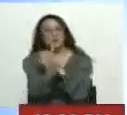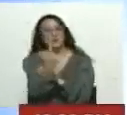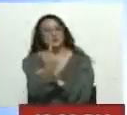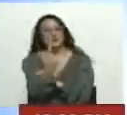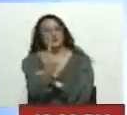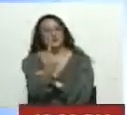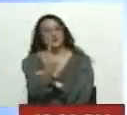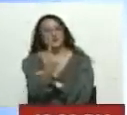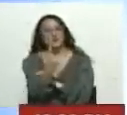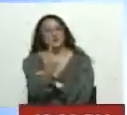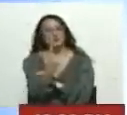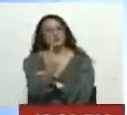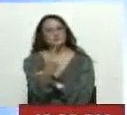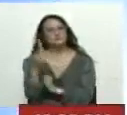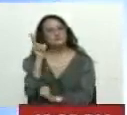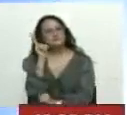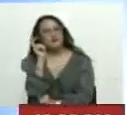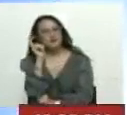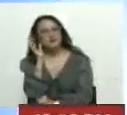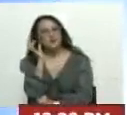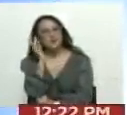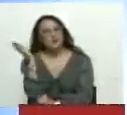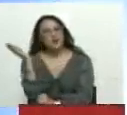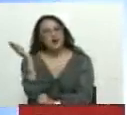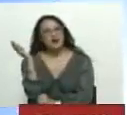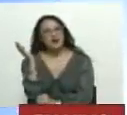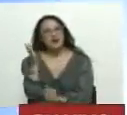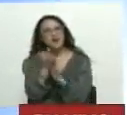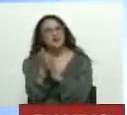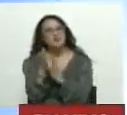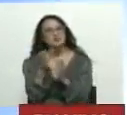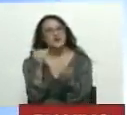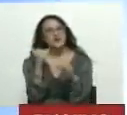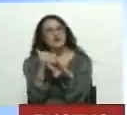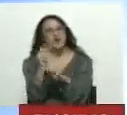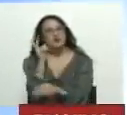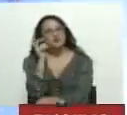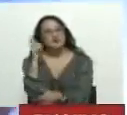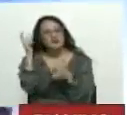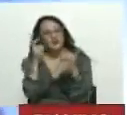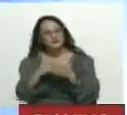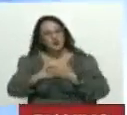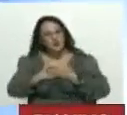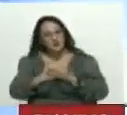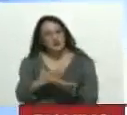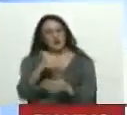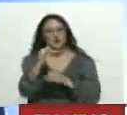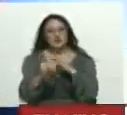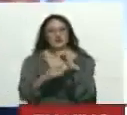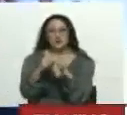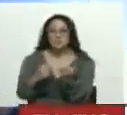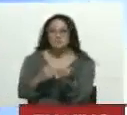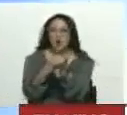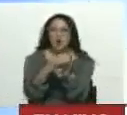Pero obviamente escuchar a Claudia es escuchar a ese Chávez solidario internacionalista